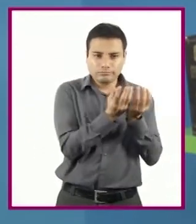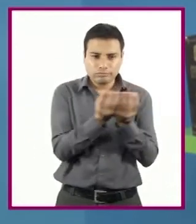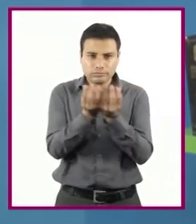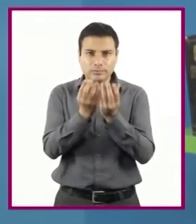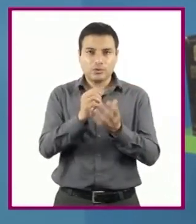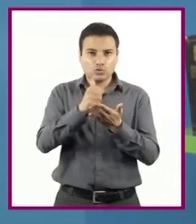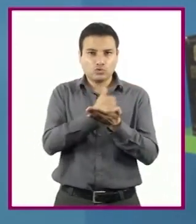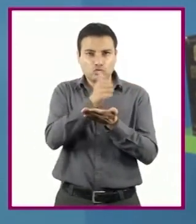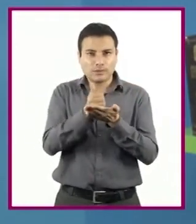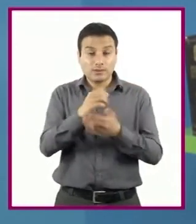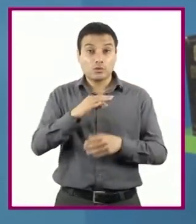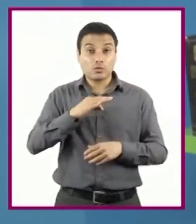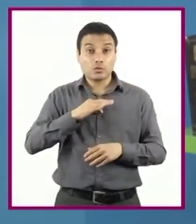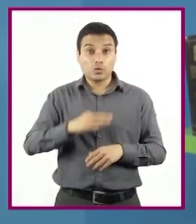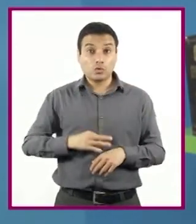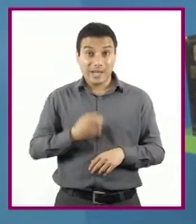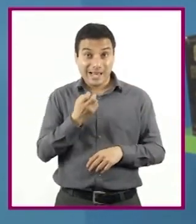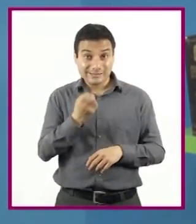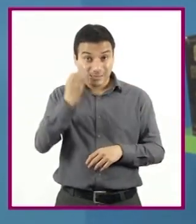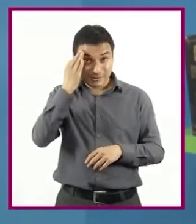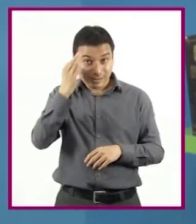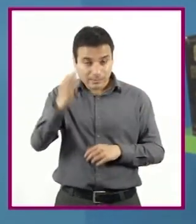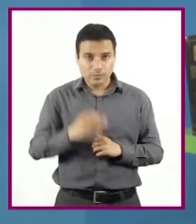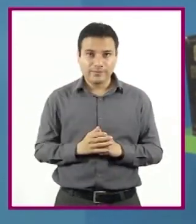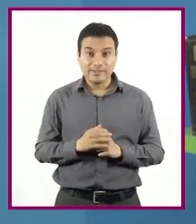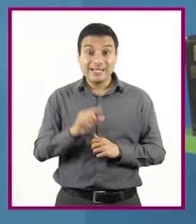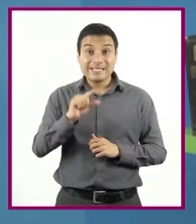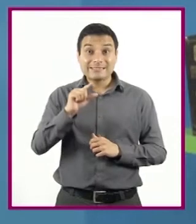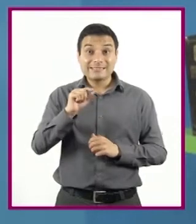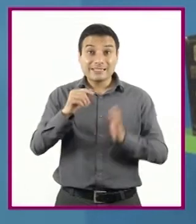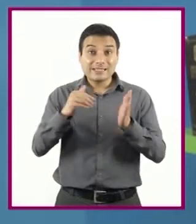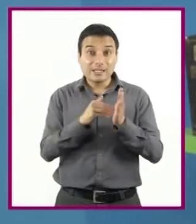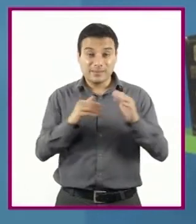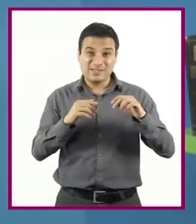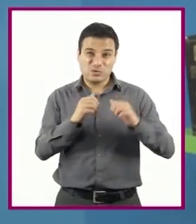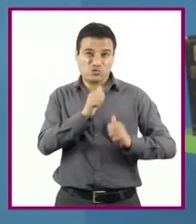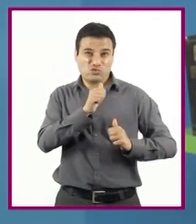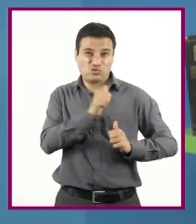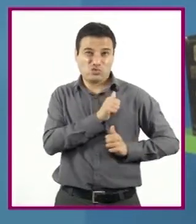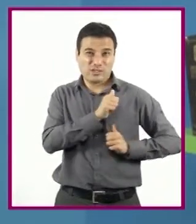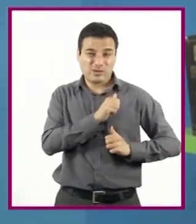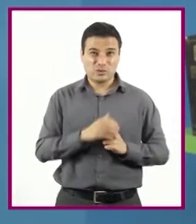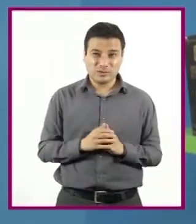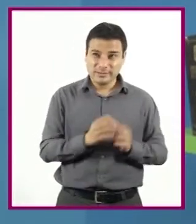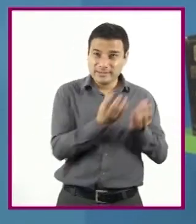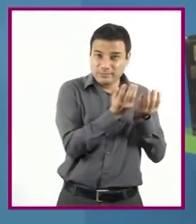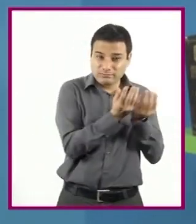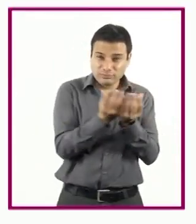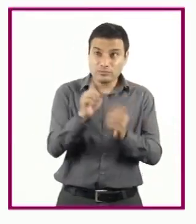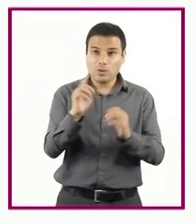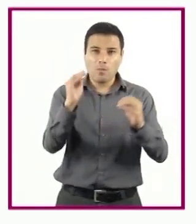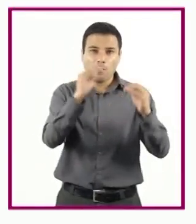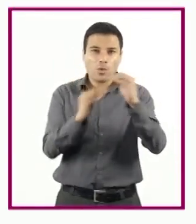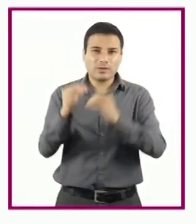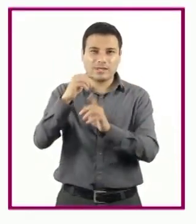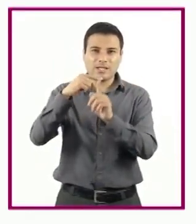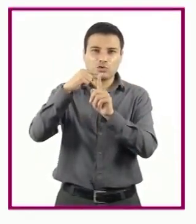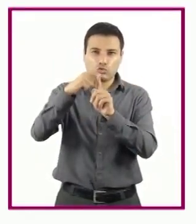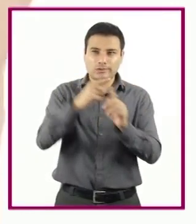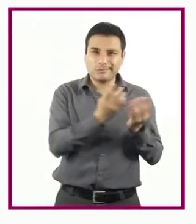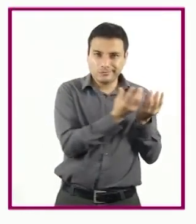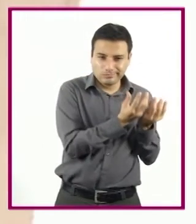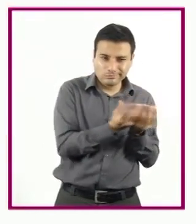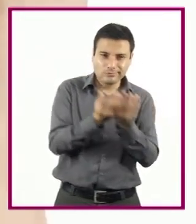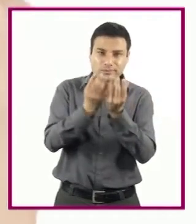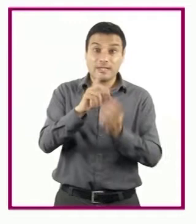Toluca. Para ese momento eran más de 70,000 personas. Desde ahí emprendieron la subida al Monte de las Cruces. El 30 de